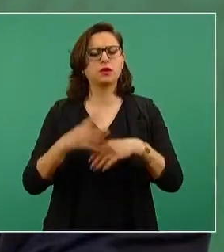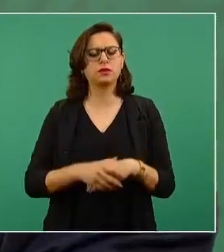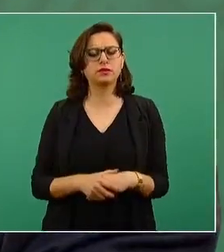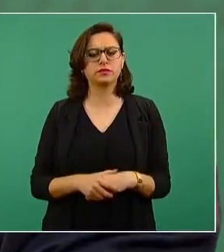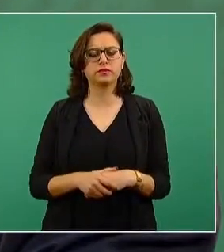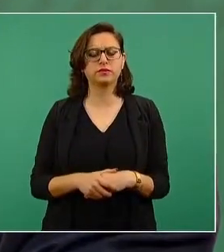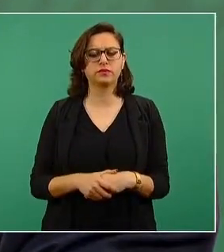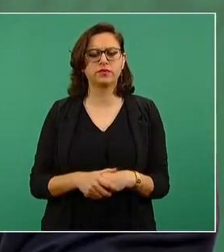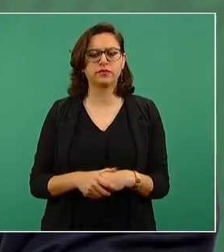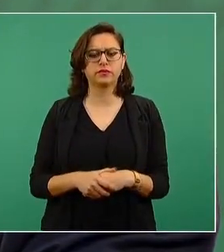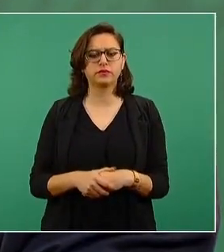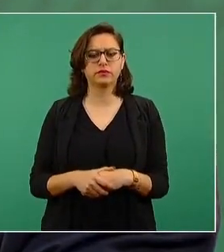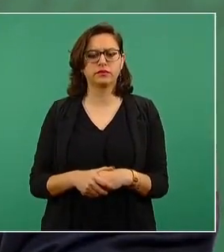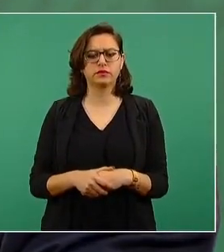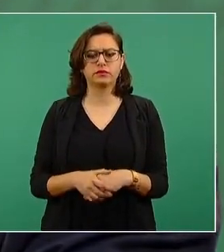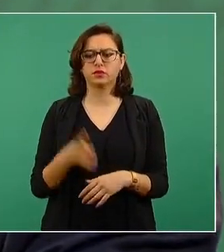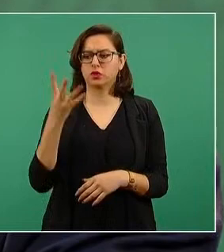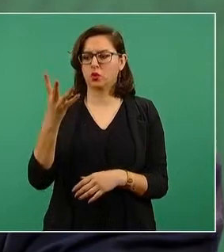sembrar